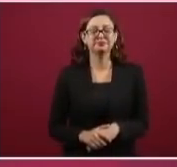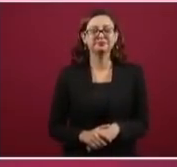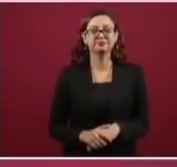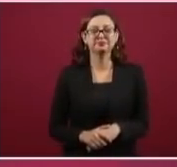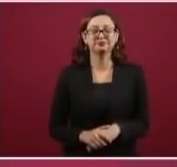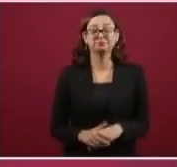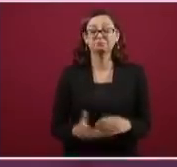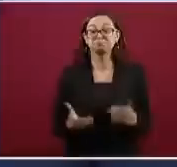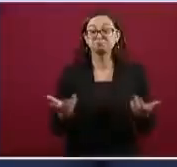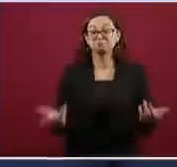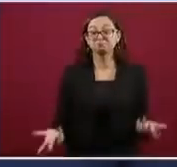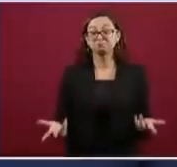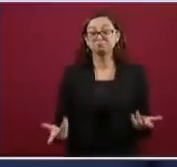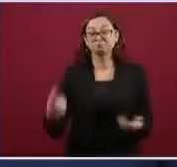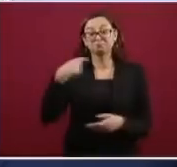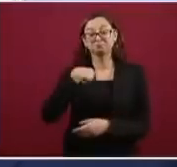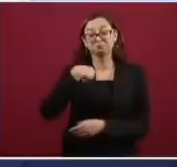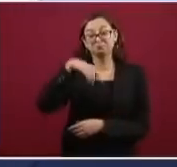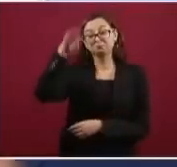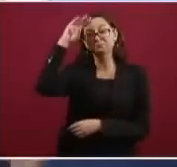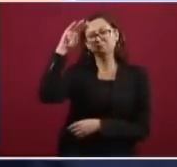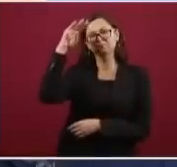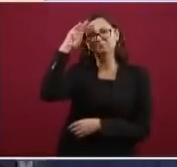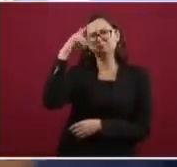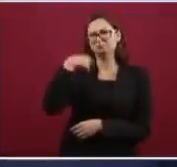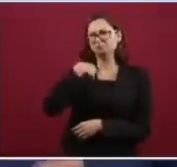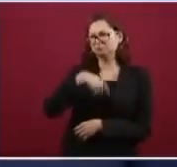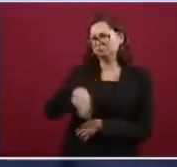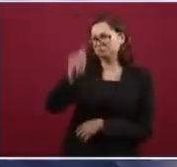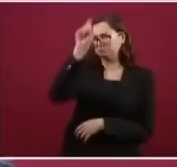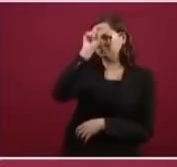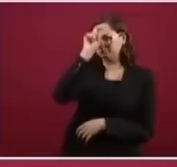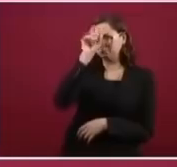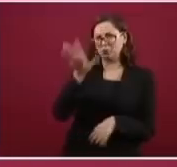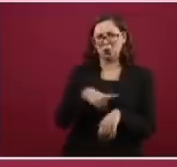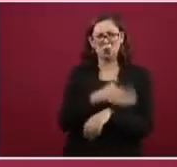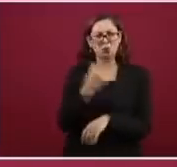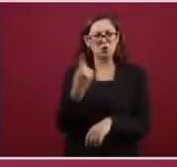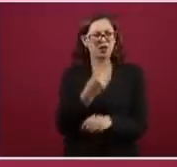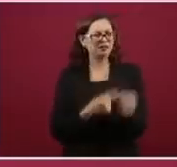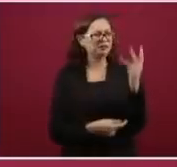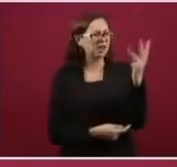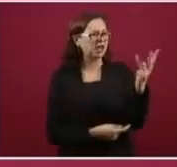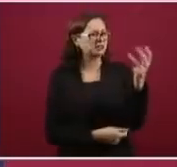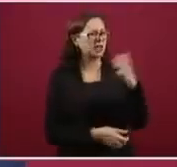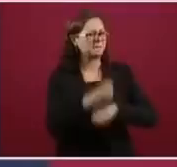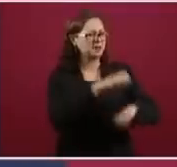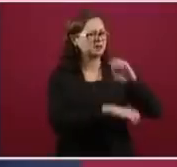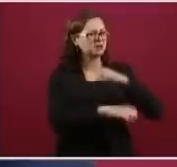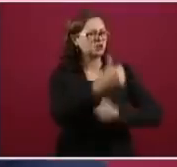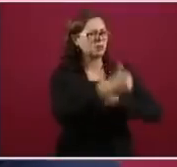yo preguntando bueno y porque nada más tres empresas